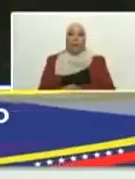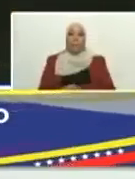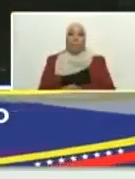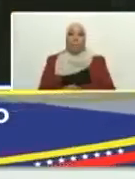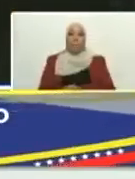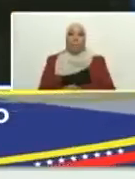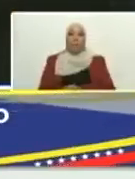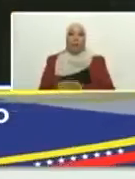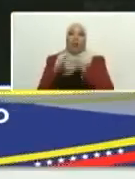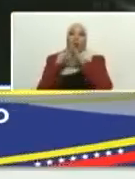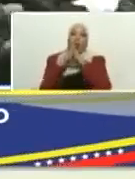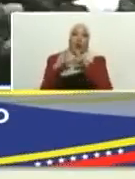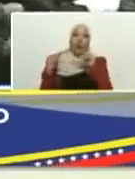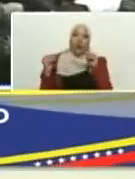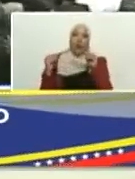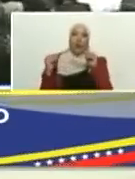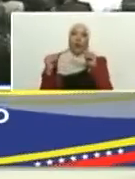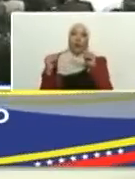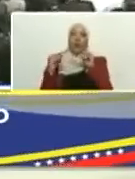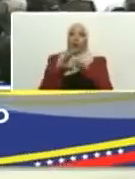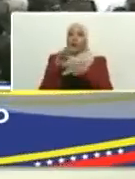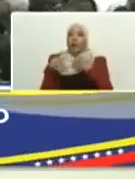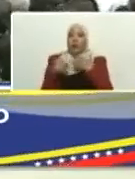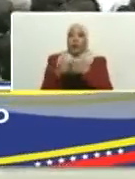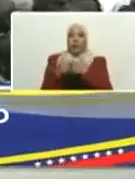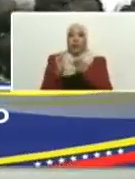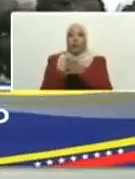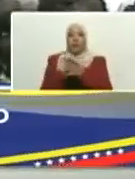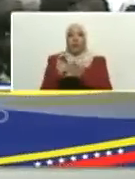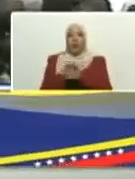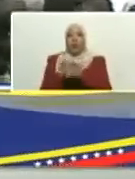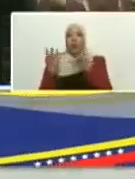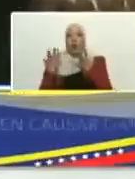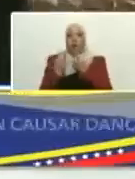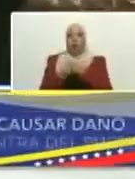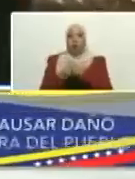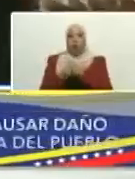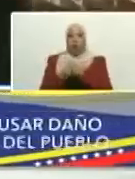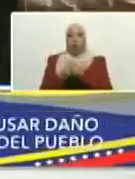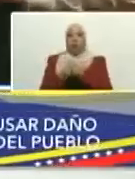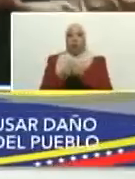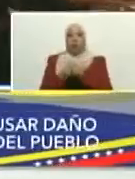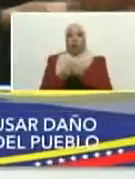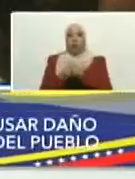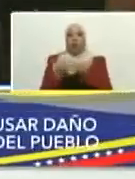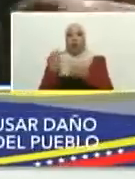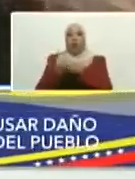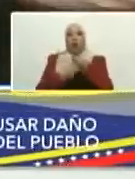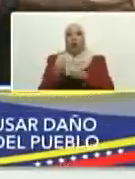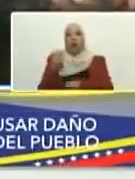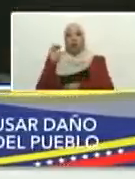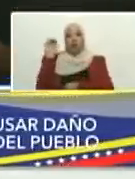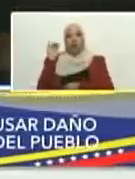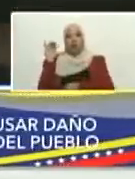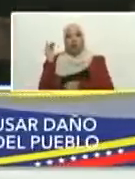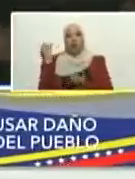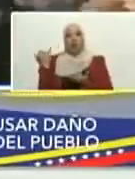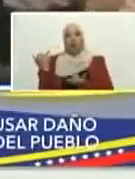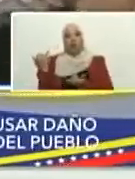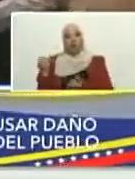Y todos, y todas, compañeros, compañeras, que hemos hecho este camino.